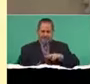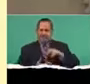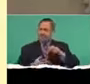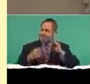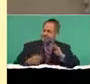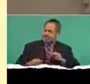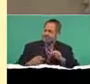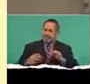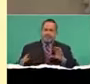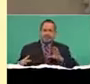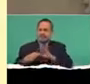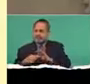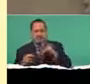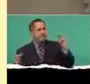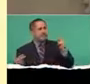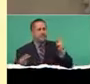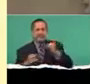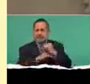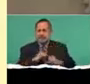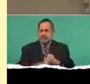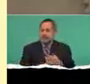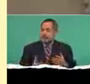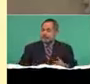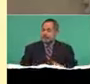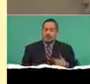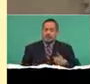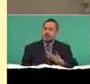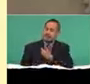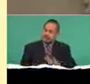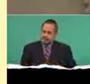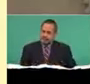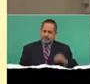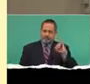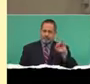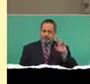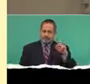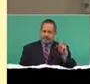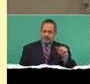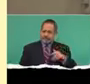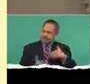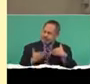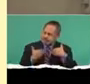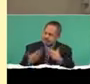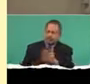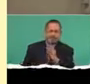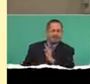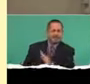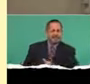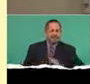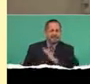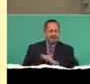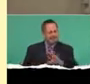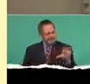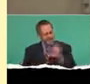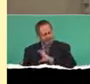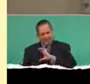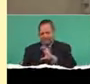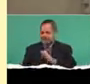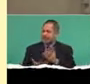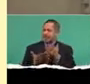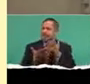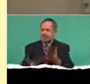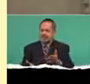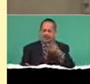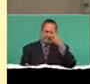internacional. Como presidente de Irlanda, me permito felicitar calurosamente al pueblo